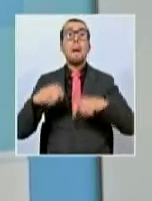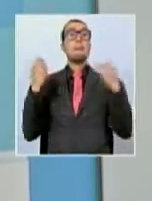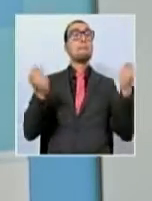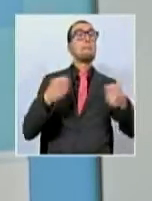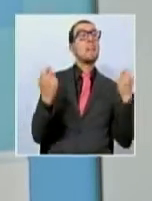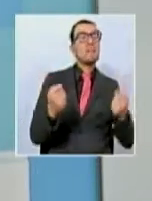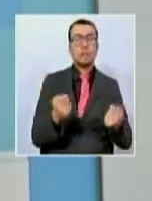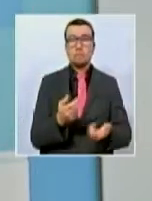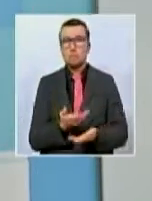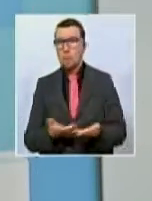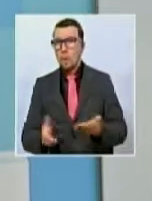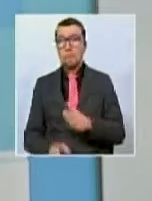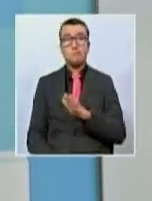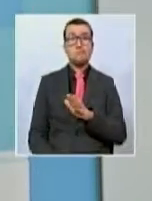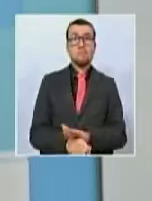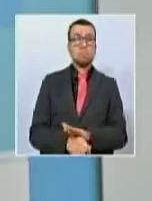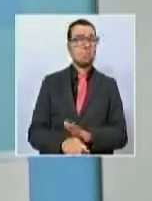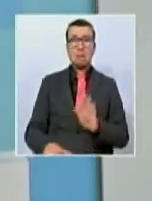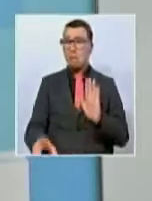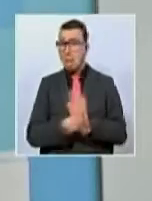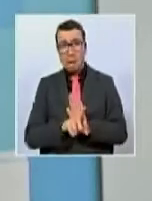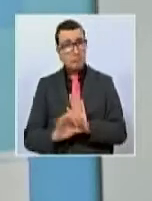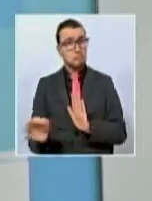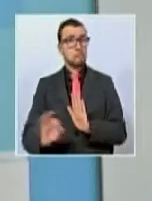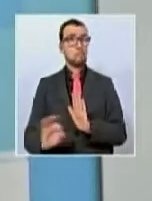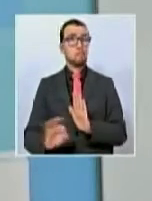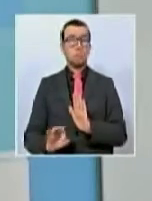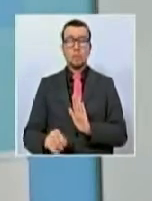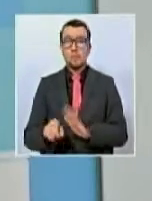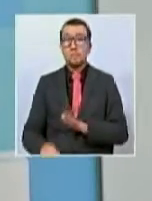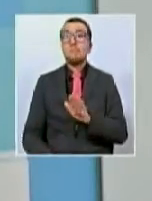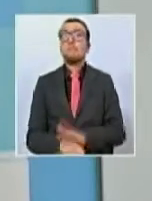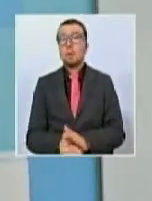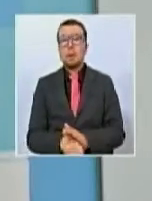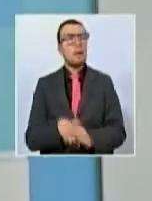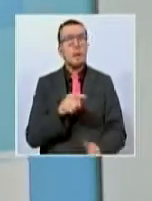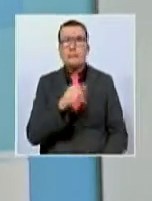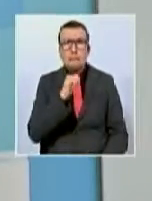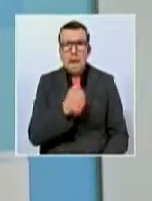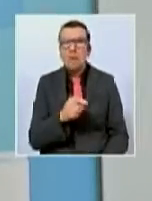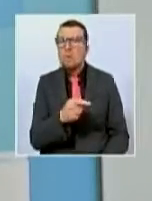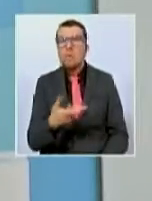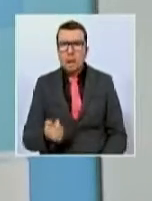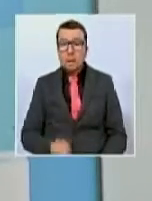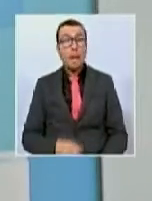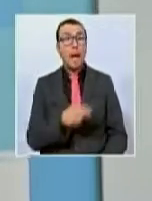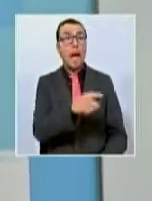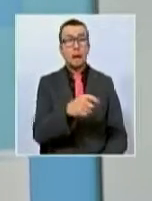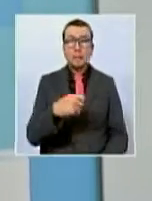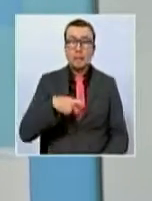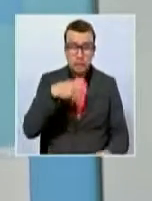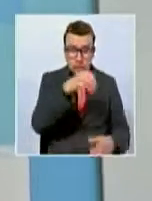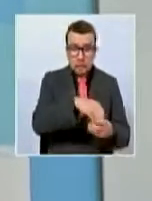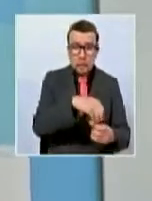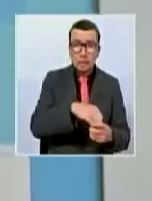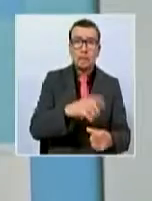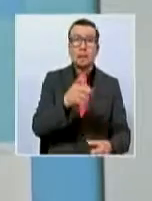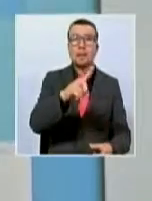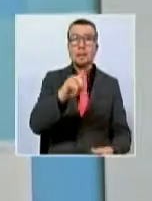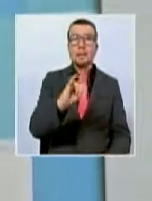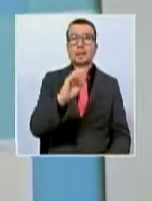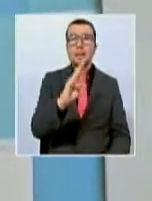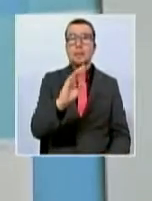final productos totalmente ilegales. Y lo peor aún es que tienen un activo que se llama la